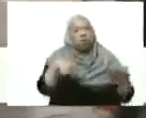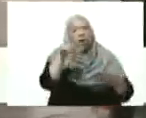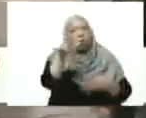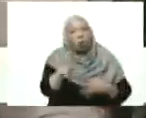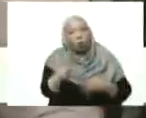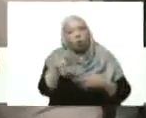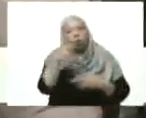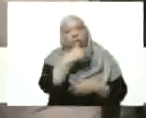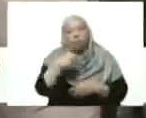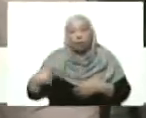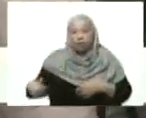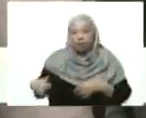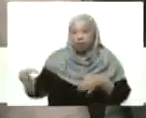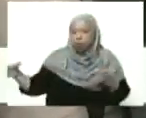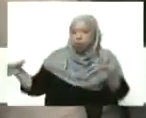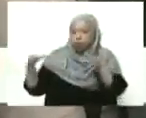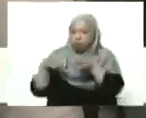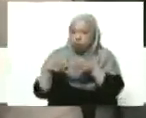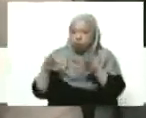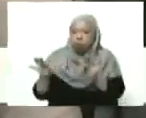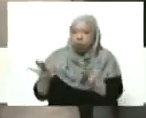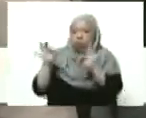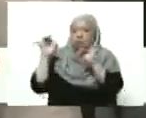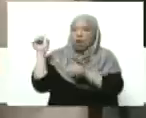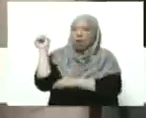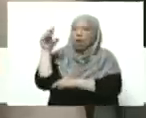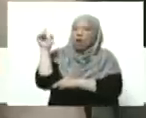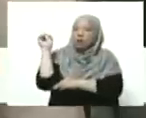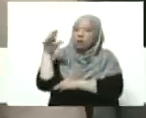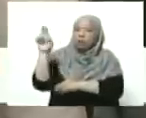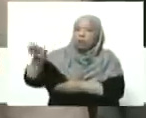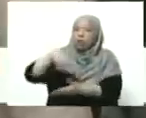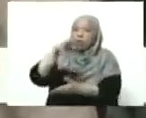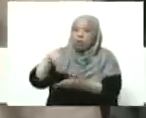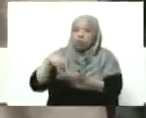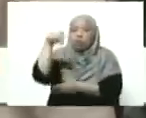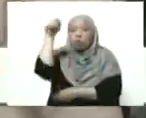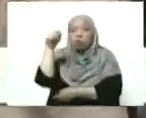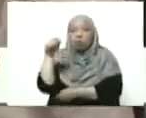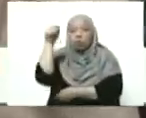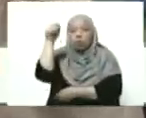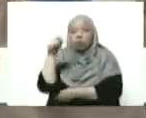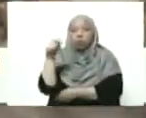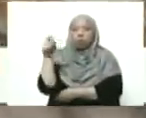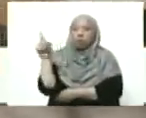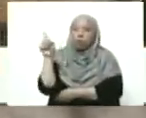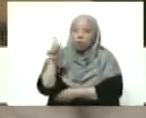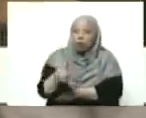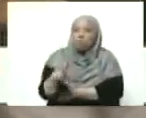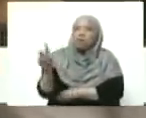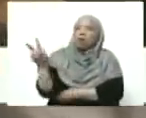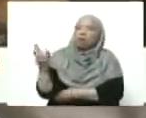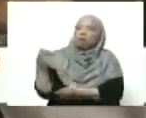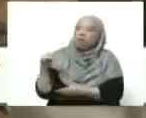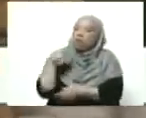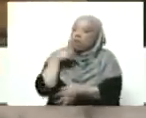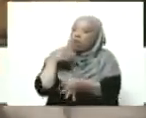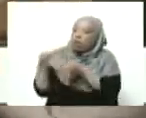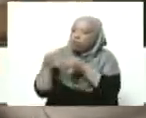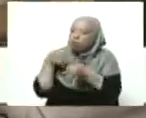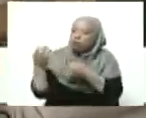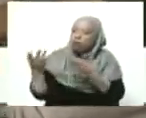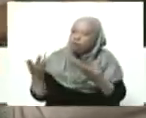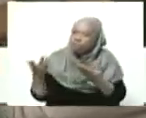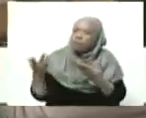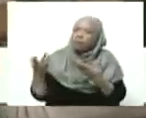Carreño, presidente de la Comisión de Interior de la Asamblea Nacional y además diputado del Parlamento venezolano. ¿Qué nos puede decir al respecto? El